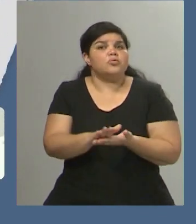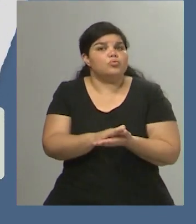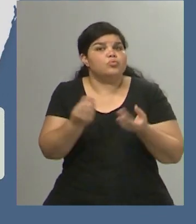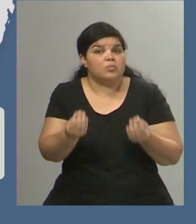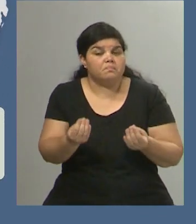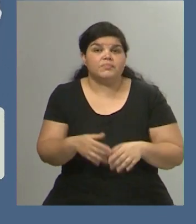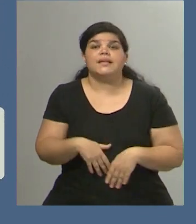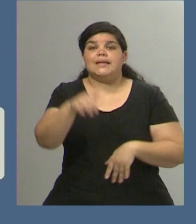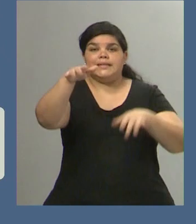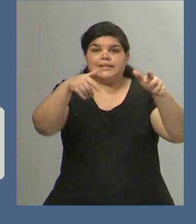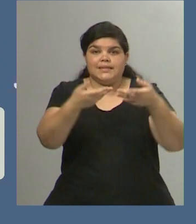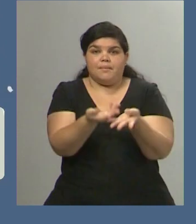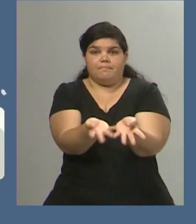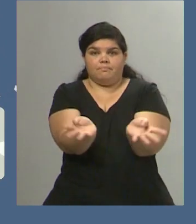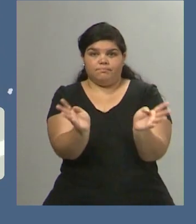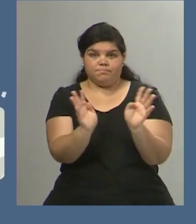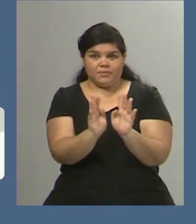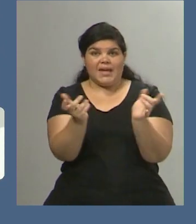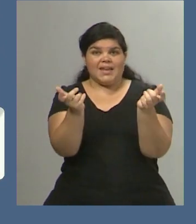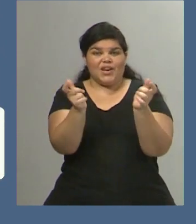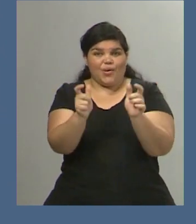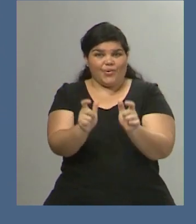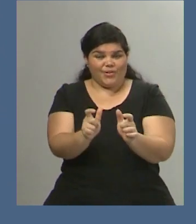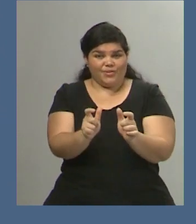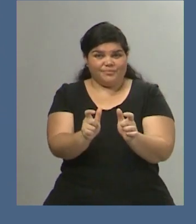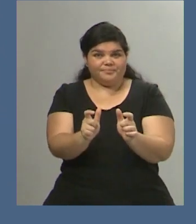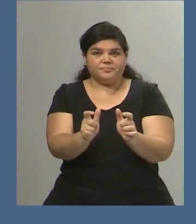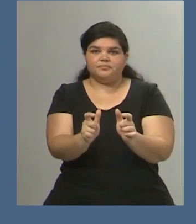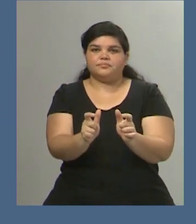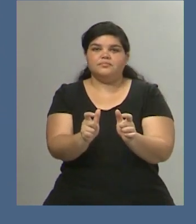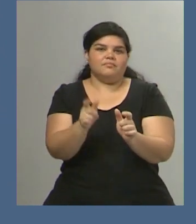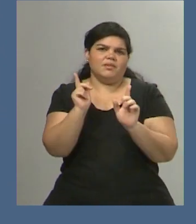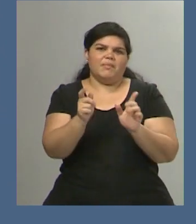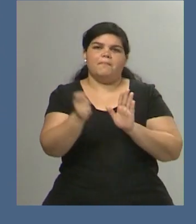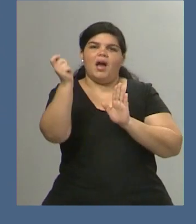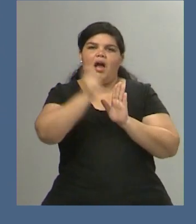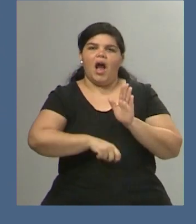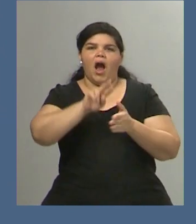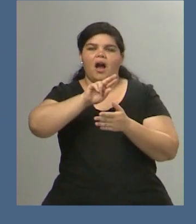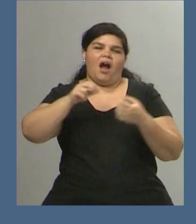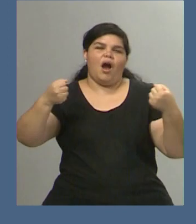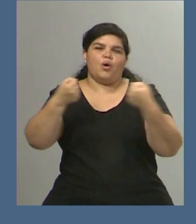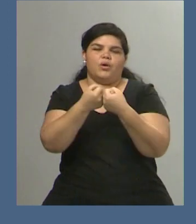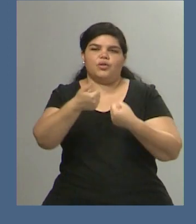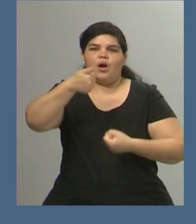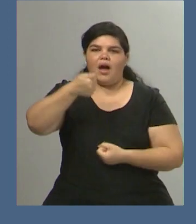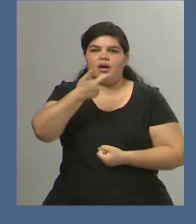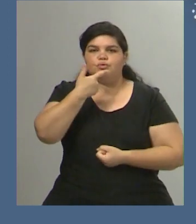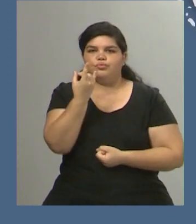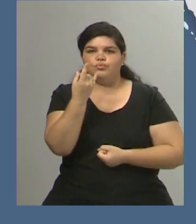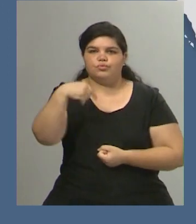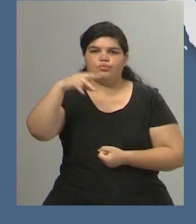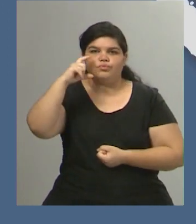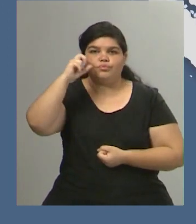convocar una reunión que tiene previsto el Tratado de Asunción, ese tipo de reuniones, para deliberar